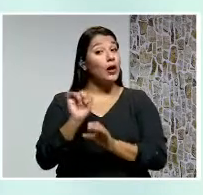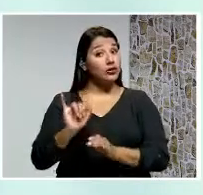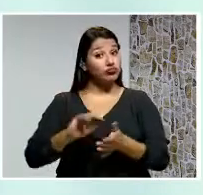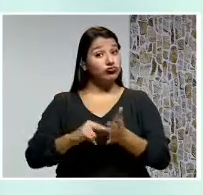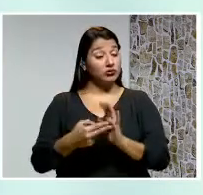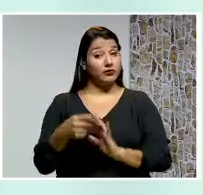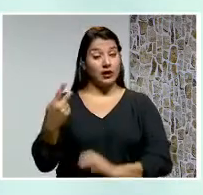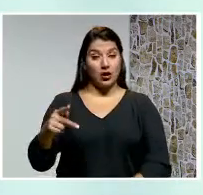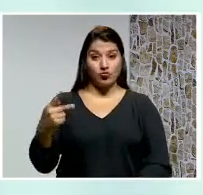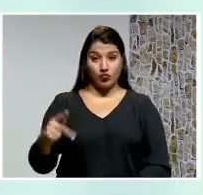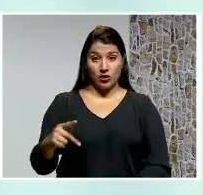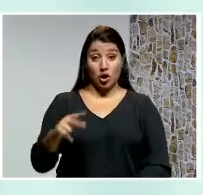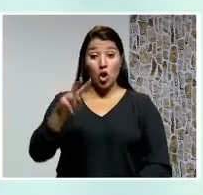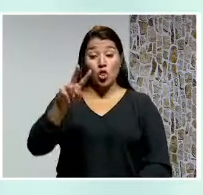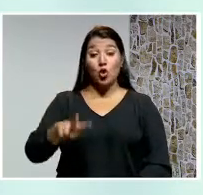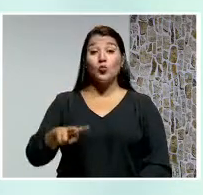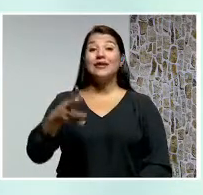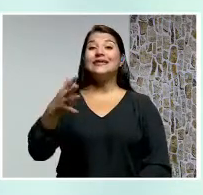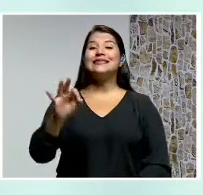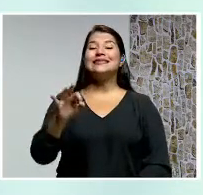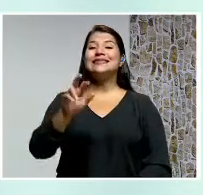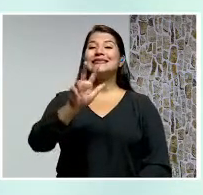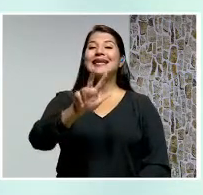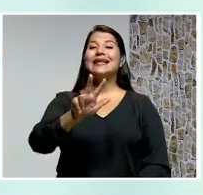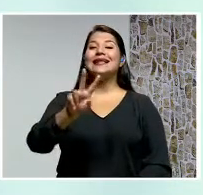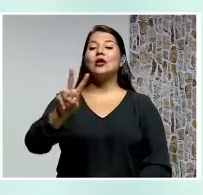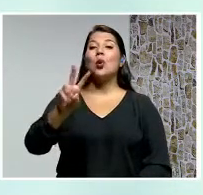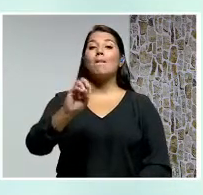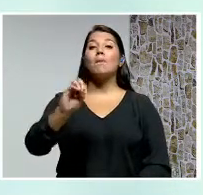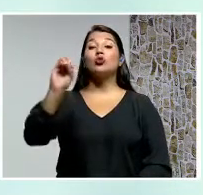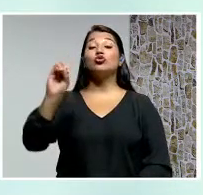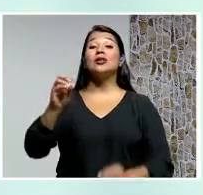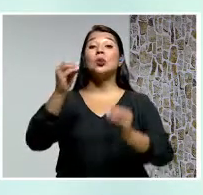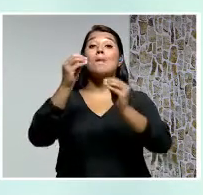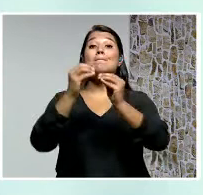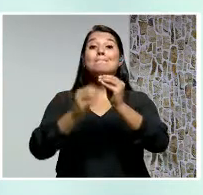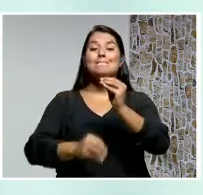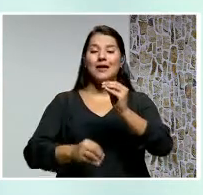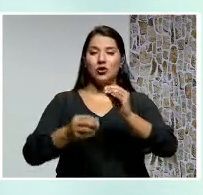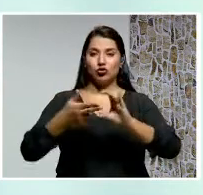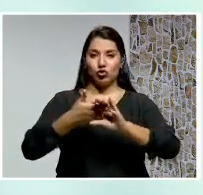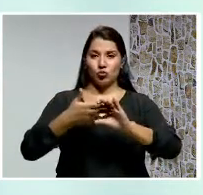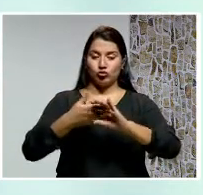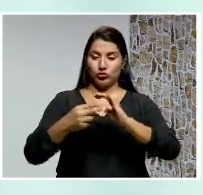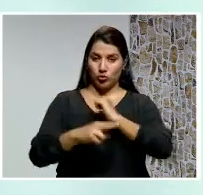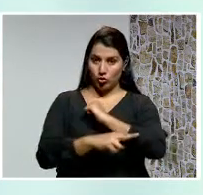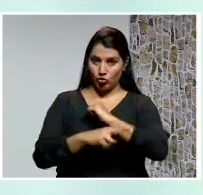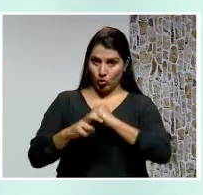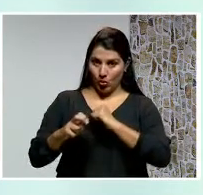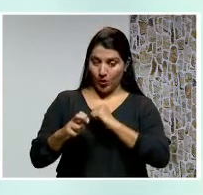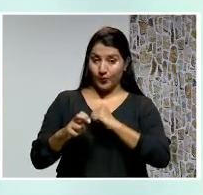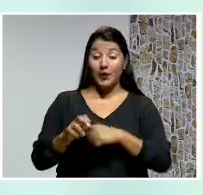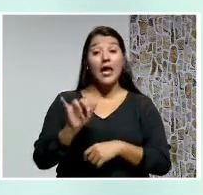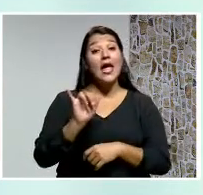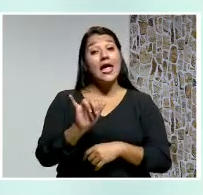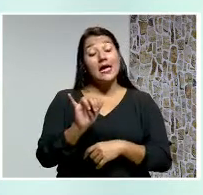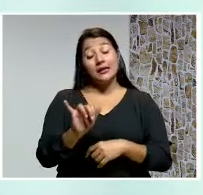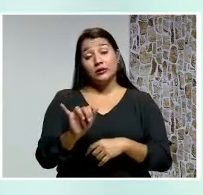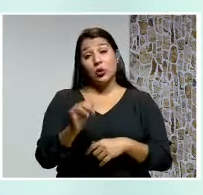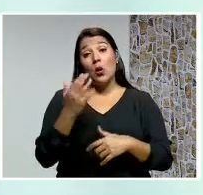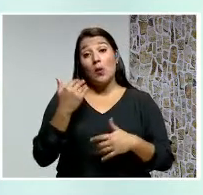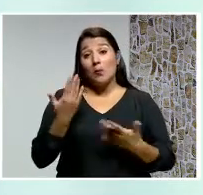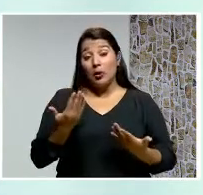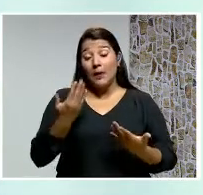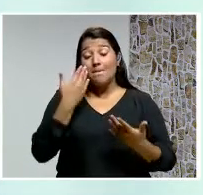2019 hubo un 32% menos de combustible sustraído. Esto podemos explicarlo